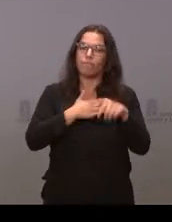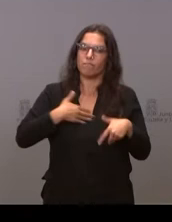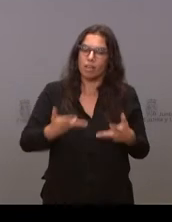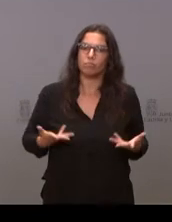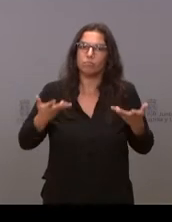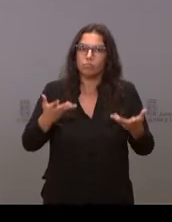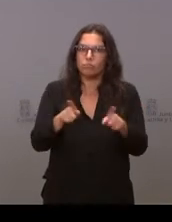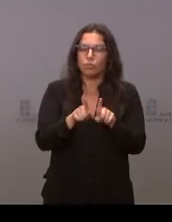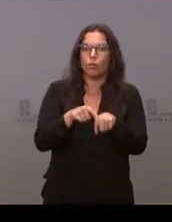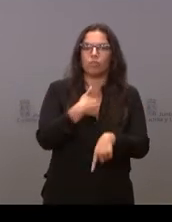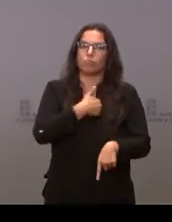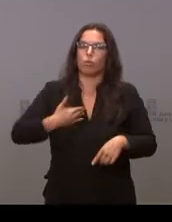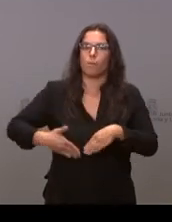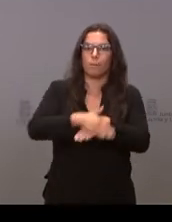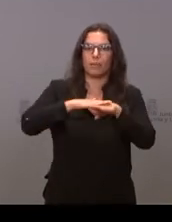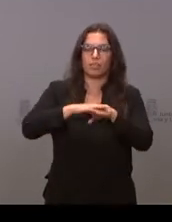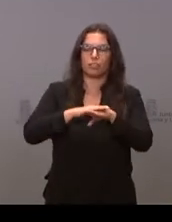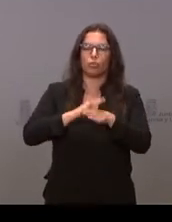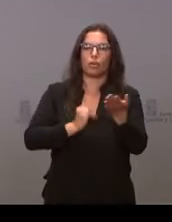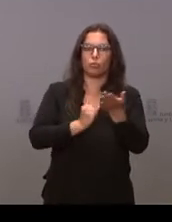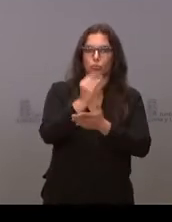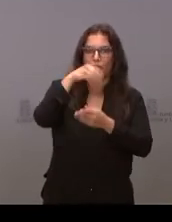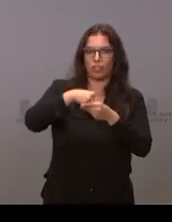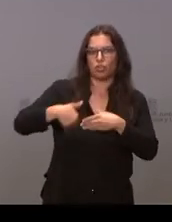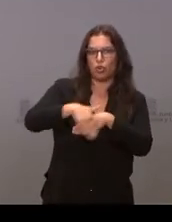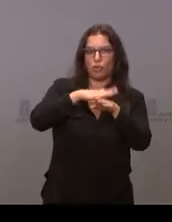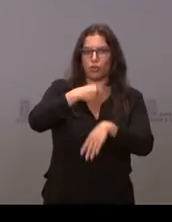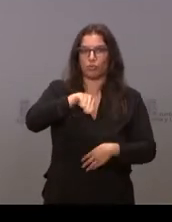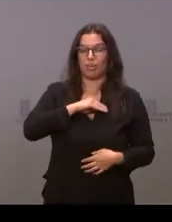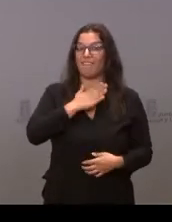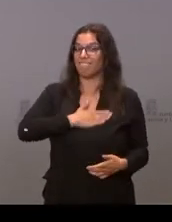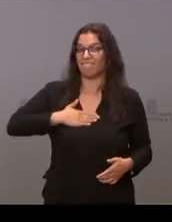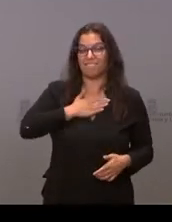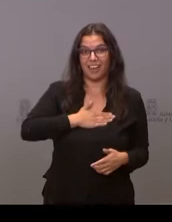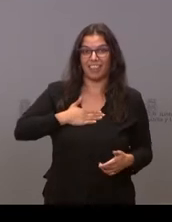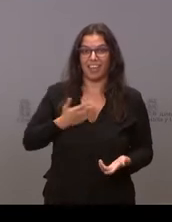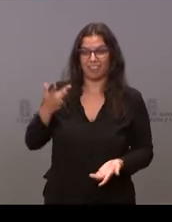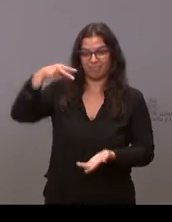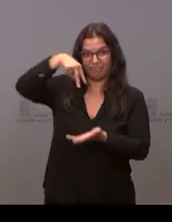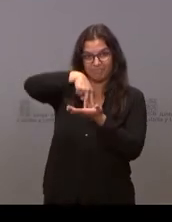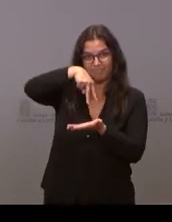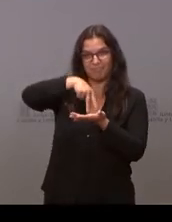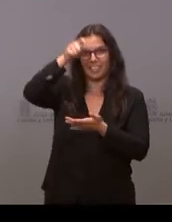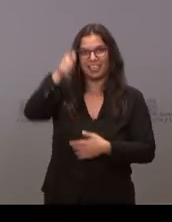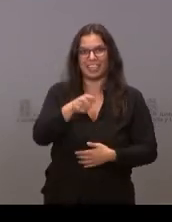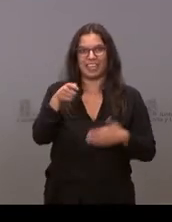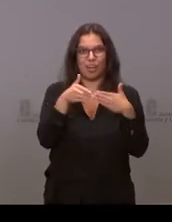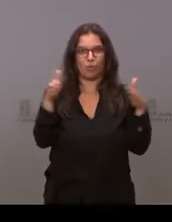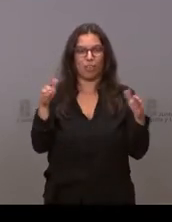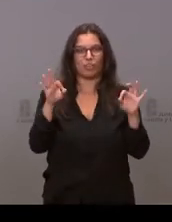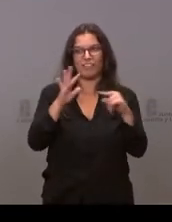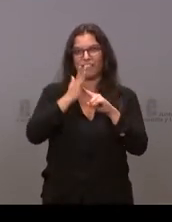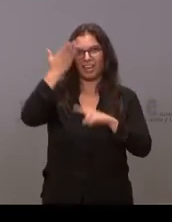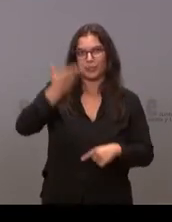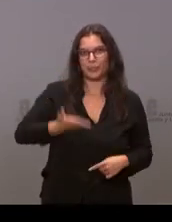como ministro de Agricultura y como miembro del Gobierno de España. Me place mucho estar en esta inauguración de esta gran feria